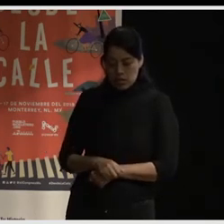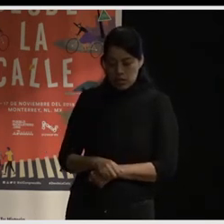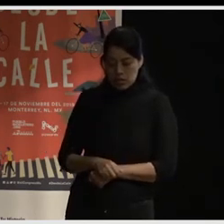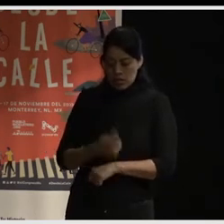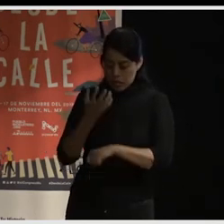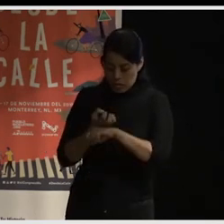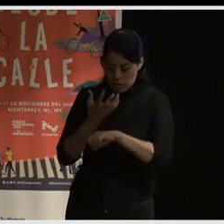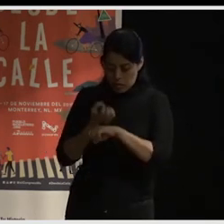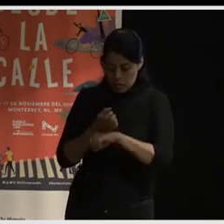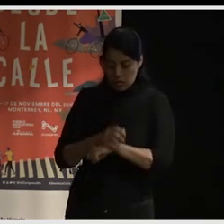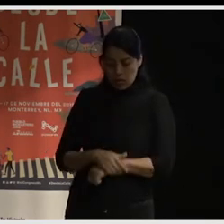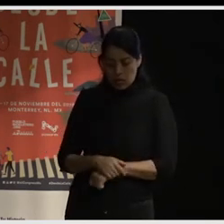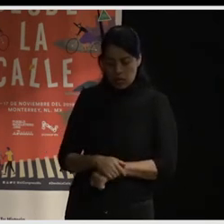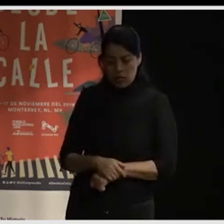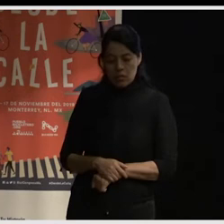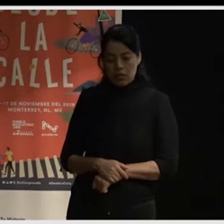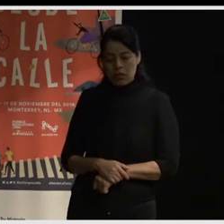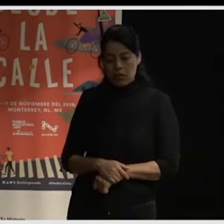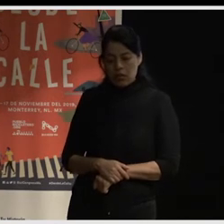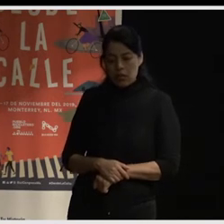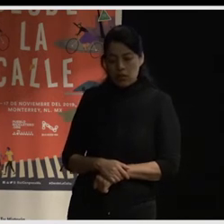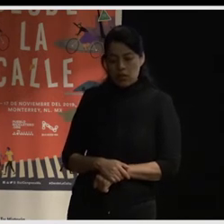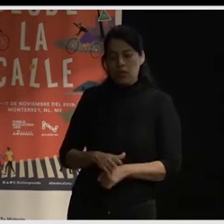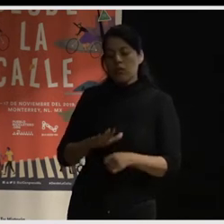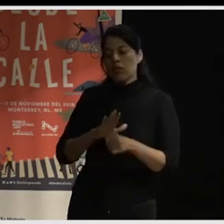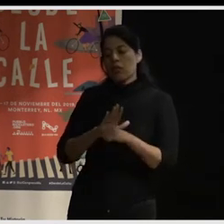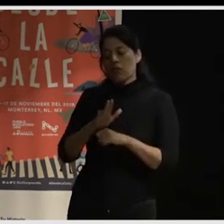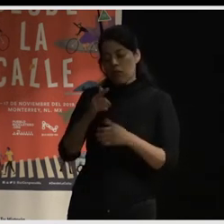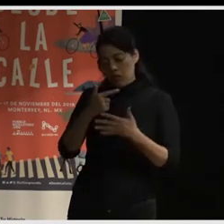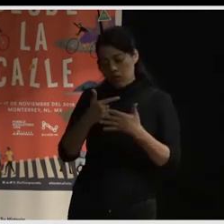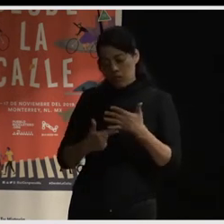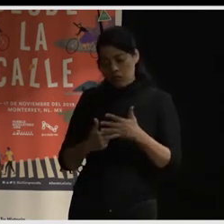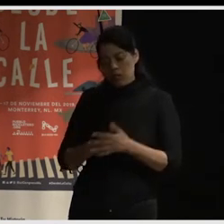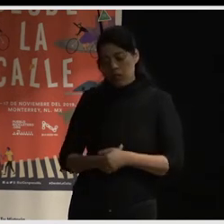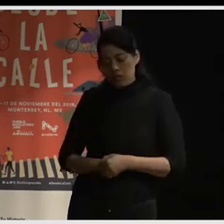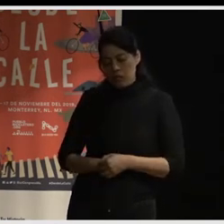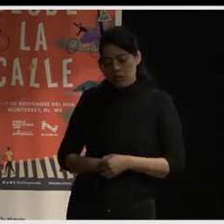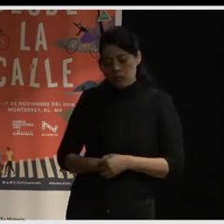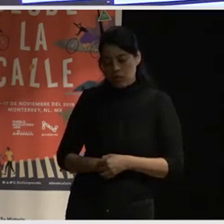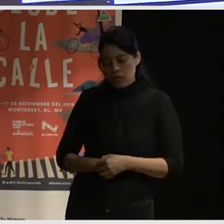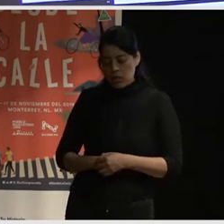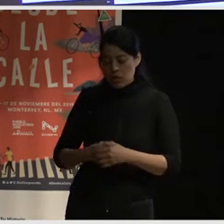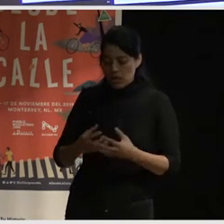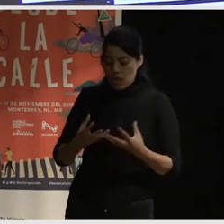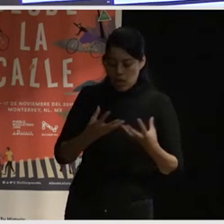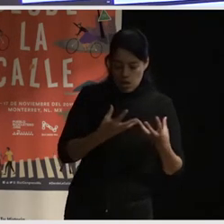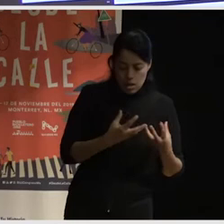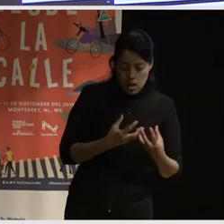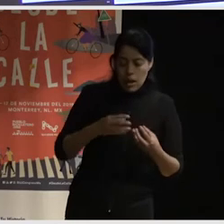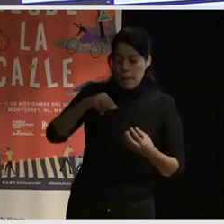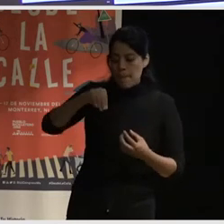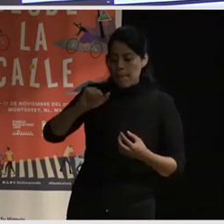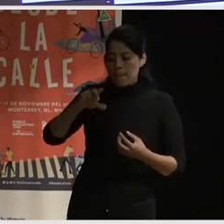eeuu y que el cual es el proceso hemos ellos se han exportado en toda la maquila